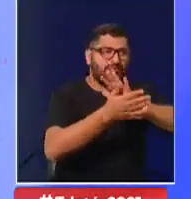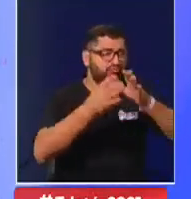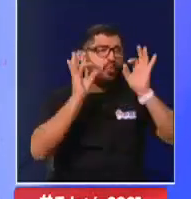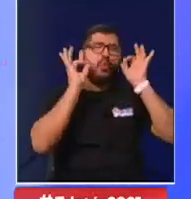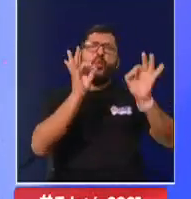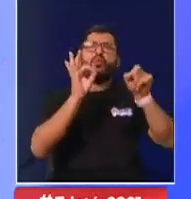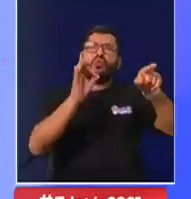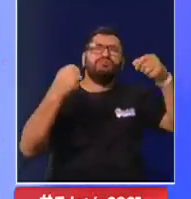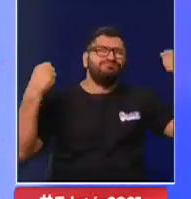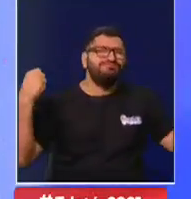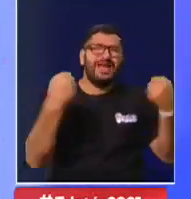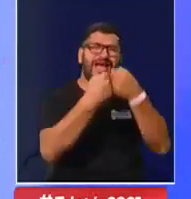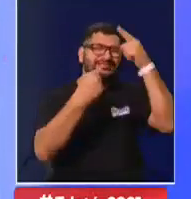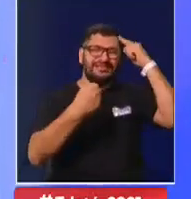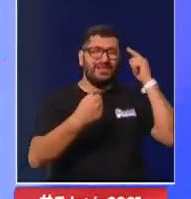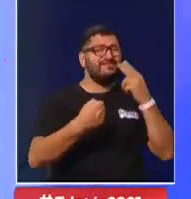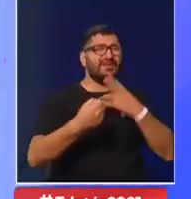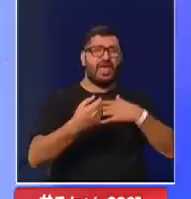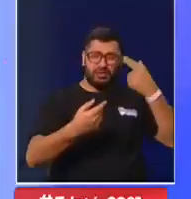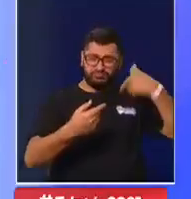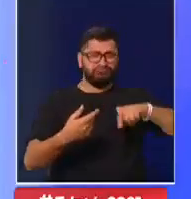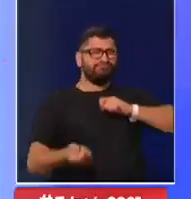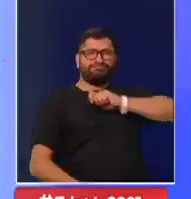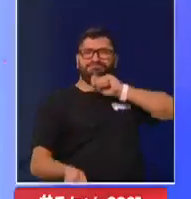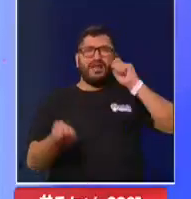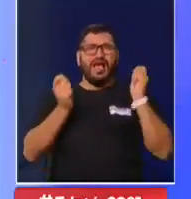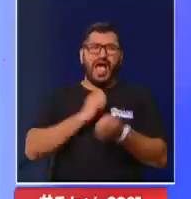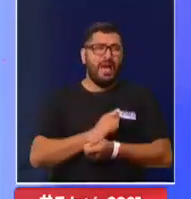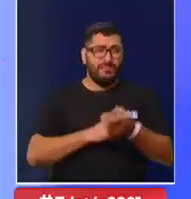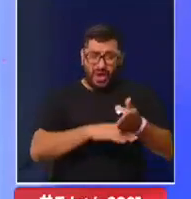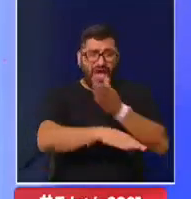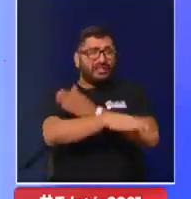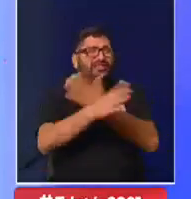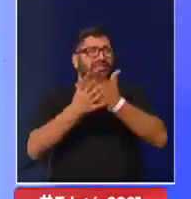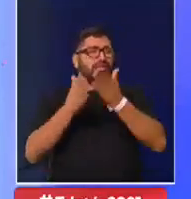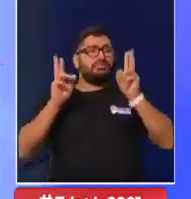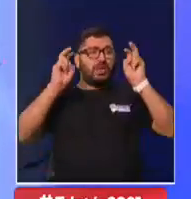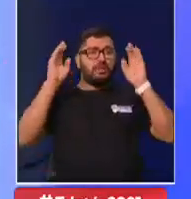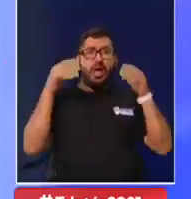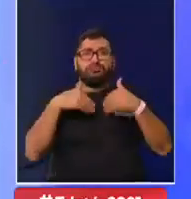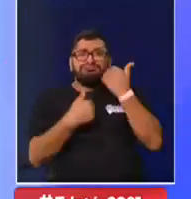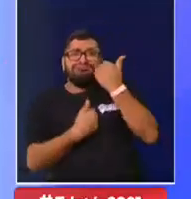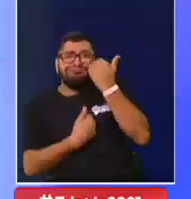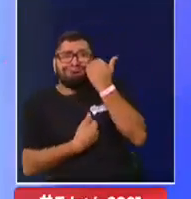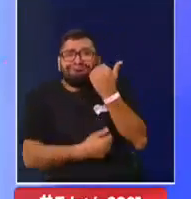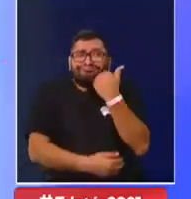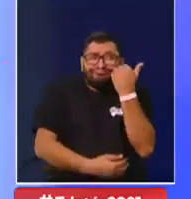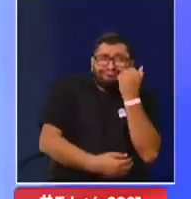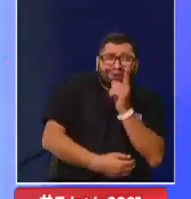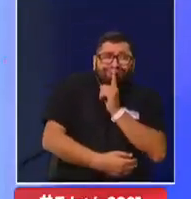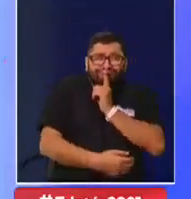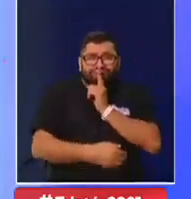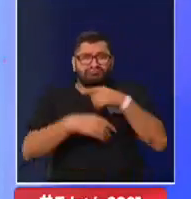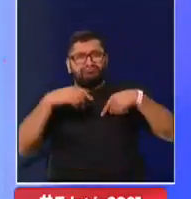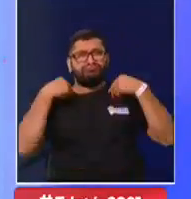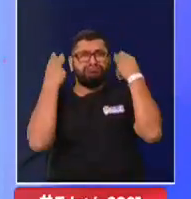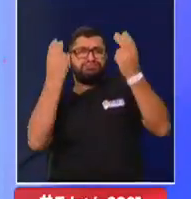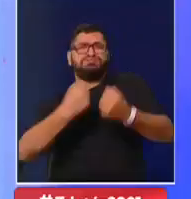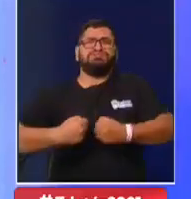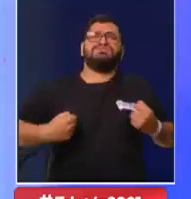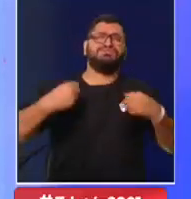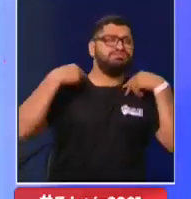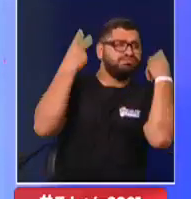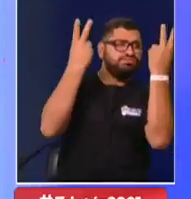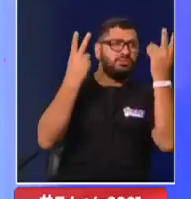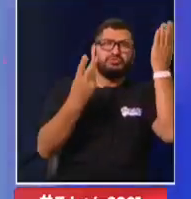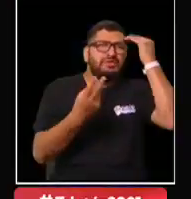niña tímida pasó a ser una mujer con una fuerza que ni ella misma conocía. Quiero invitarlos a conocer la historia de Fernanda Molina.